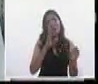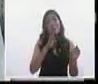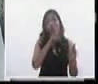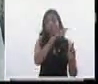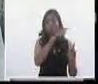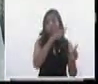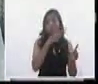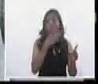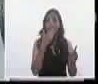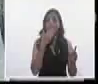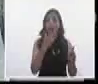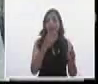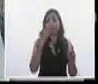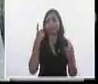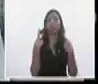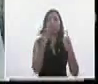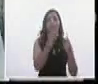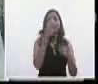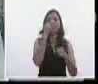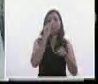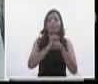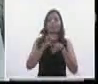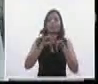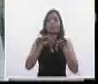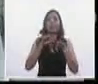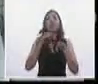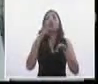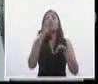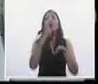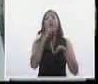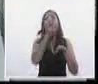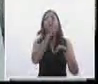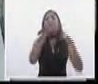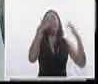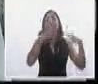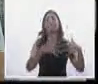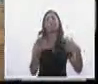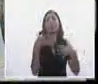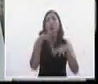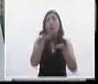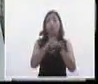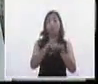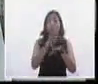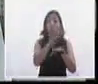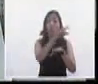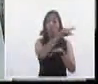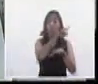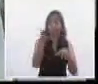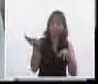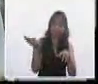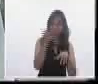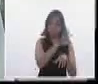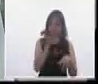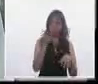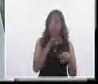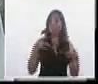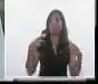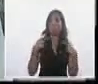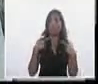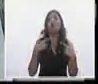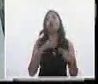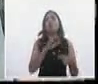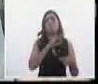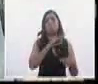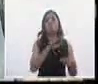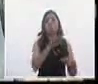es este que da la Secretaría del trabajo que es el distintivo de empresa incluyente y cuando tú contratas personas con discapacidad este